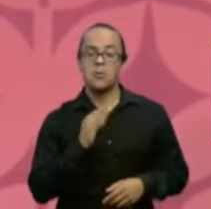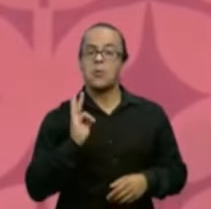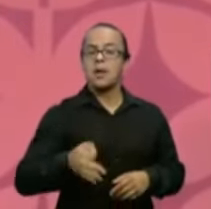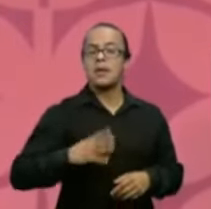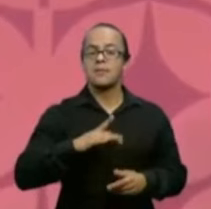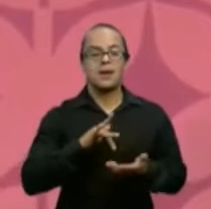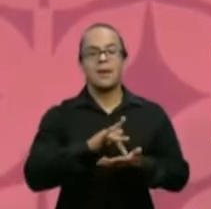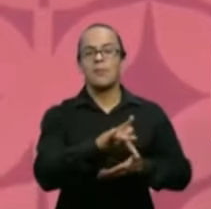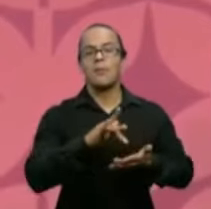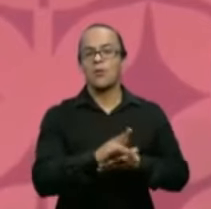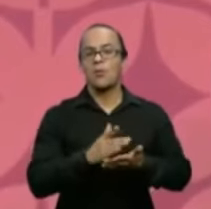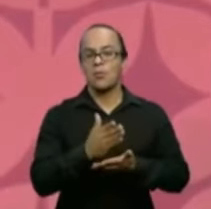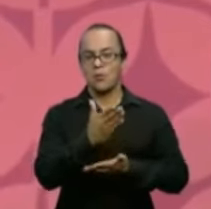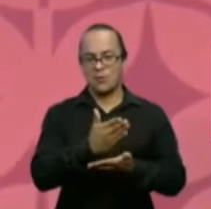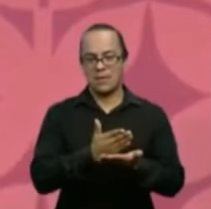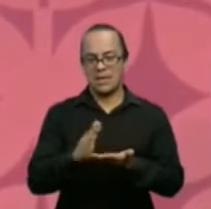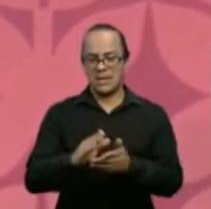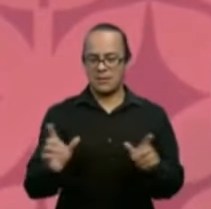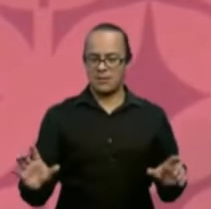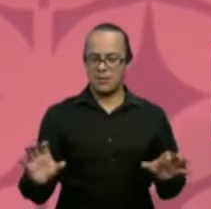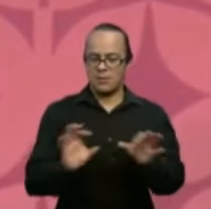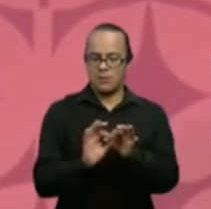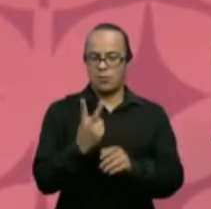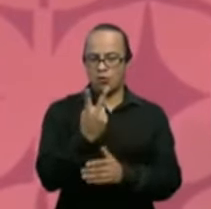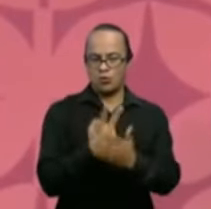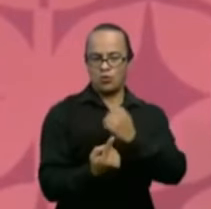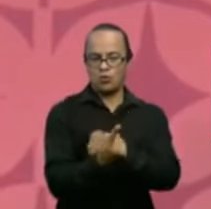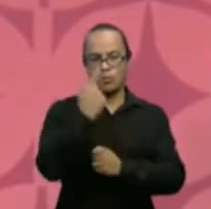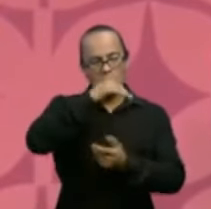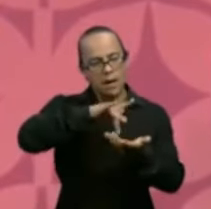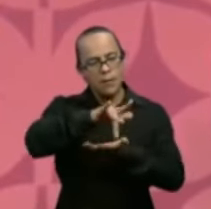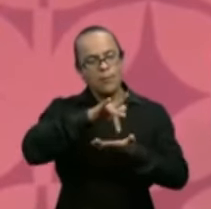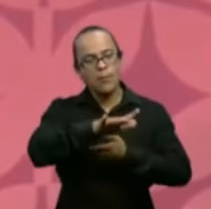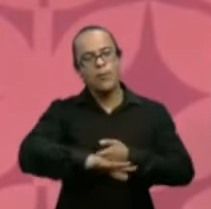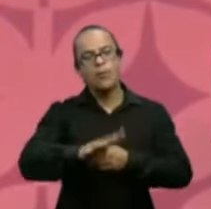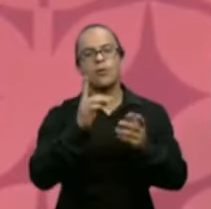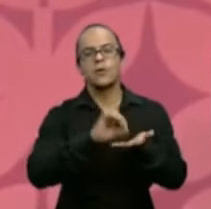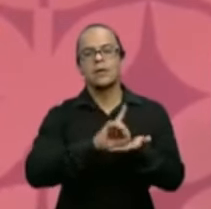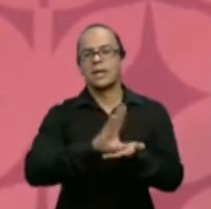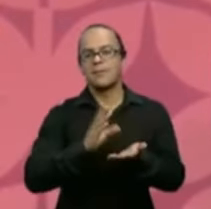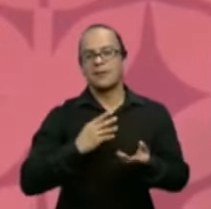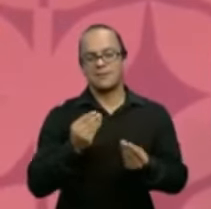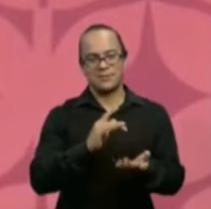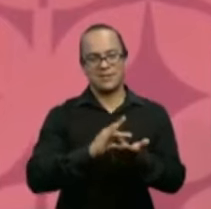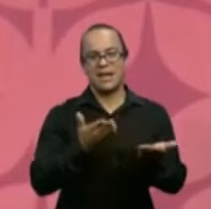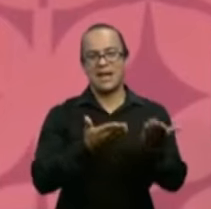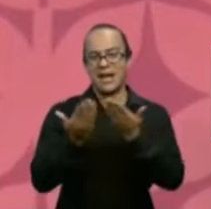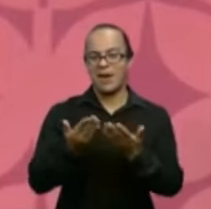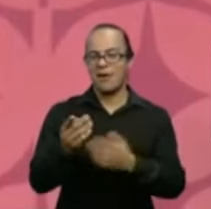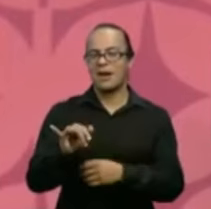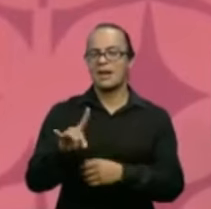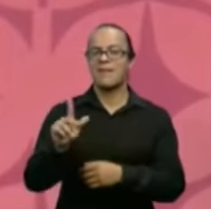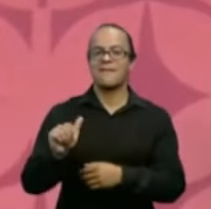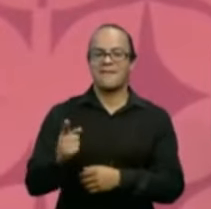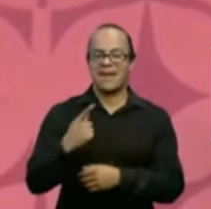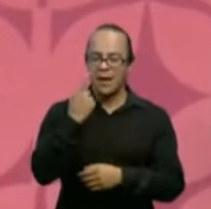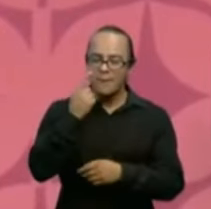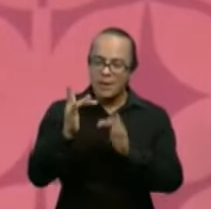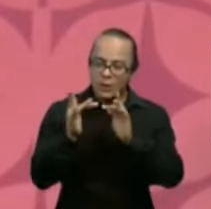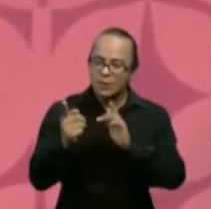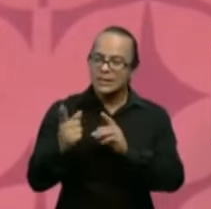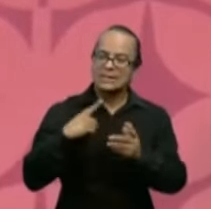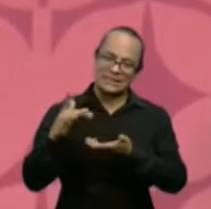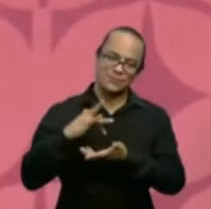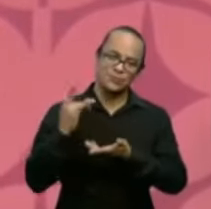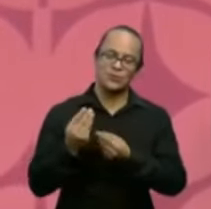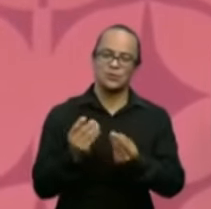en conjunto a las personas con discapacidad que no tienen ese apoyo. Ariadna, te van a decir por ahí que nos apoyes y